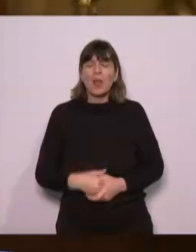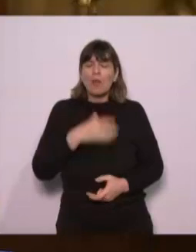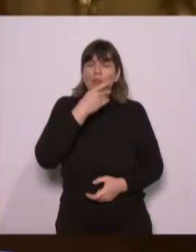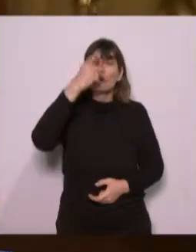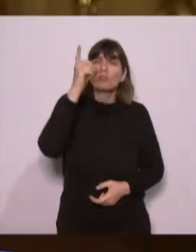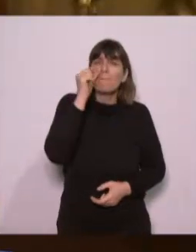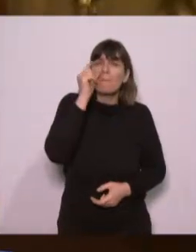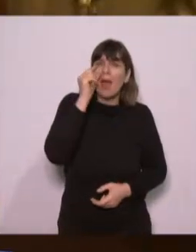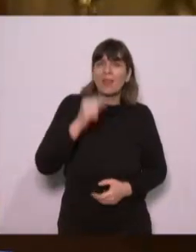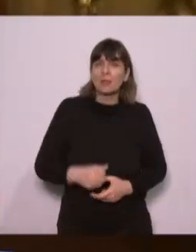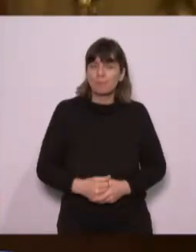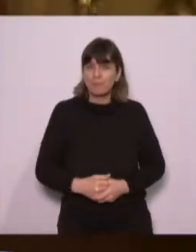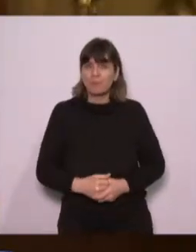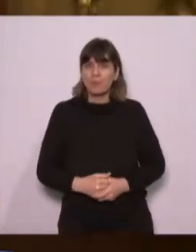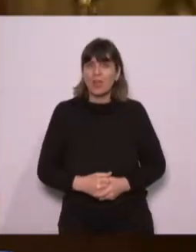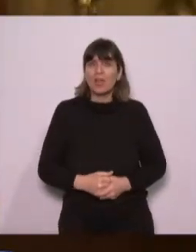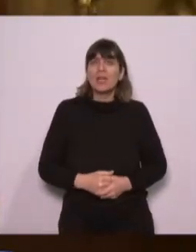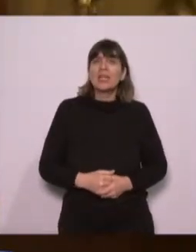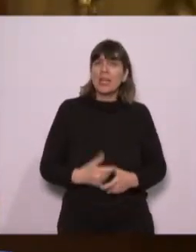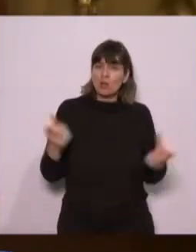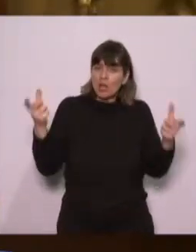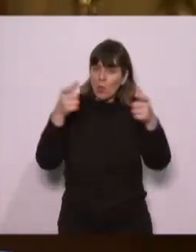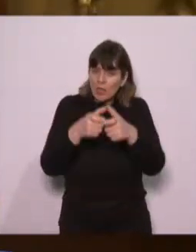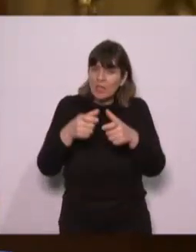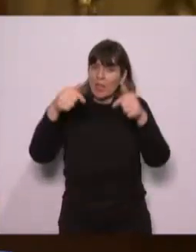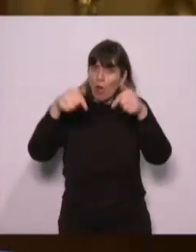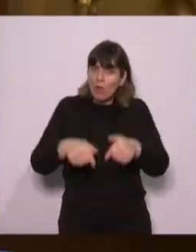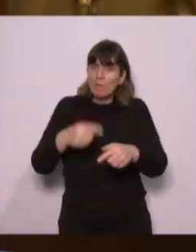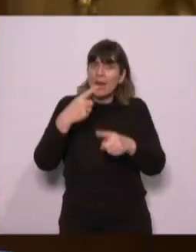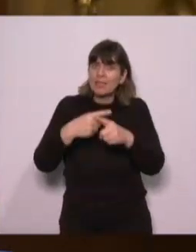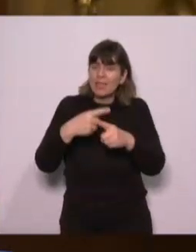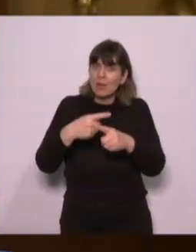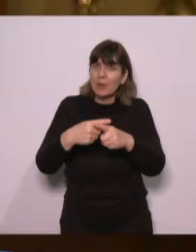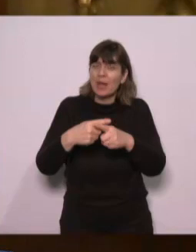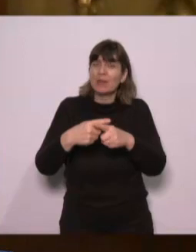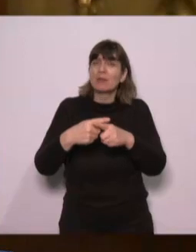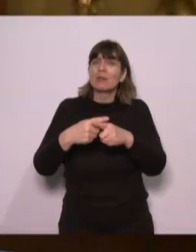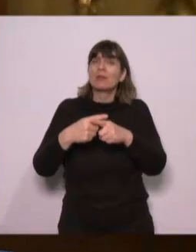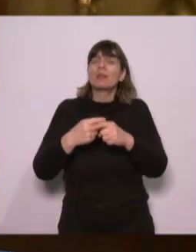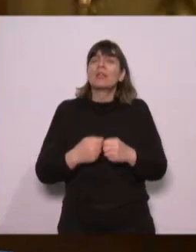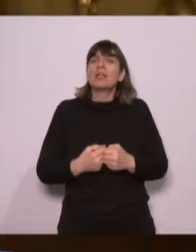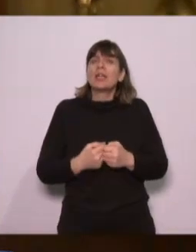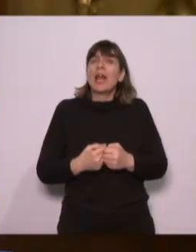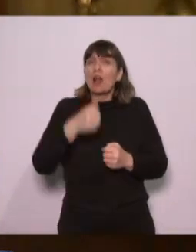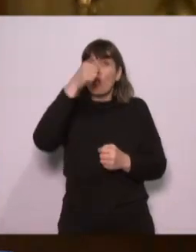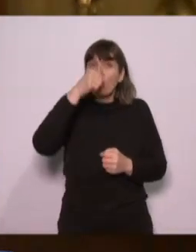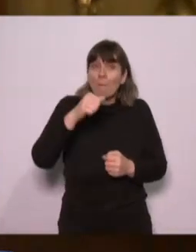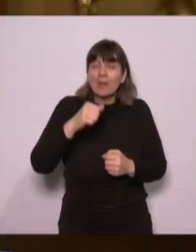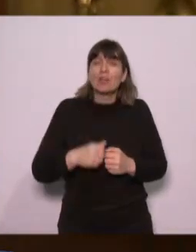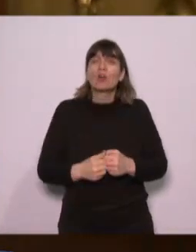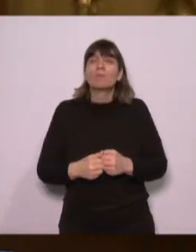Dios Padre, que nos has congregado para celebrar hoy el